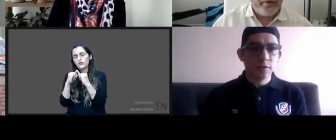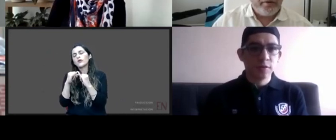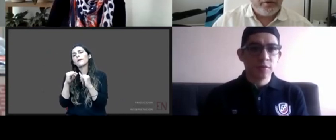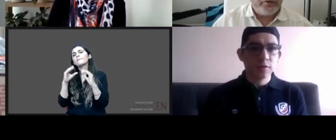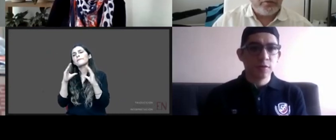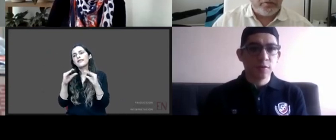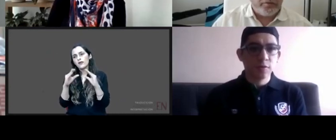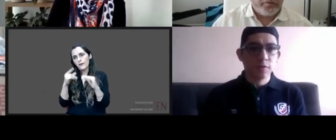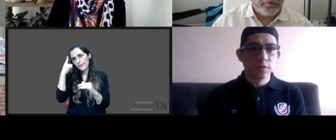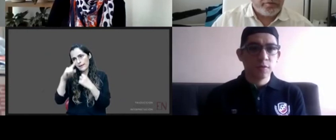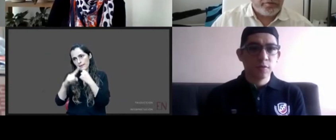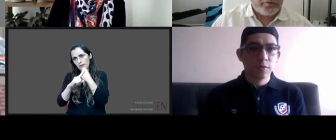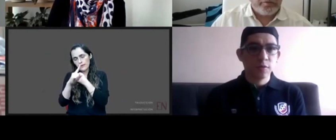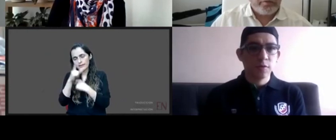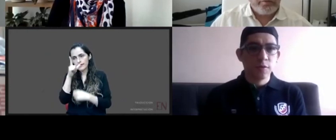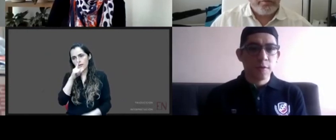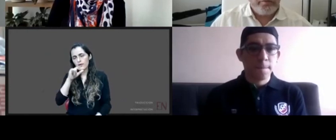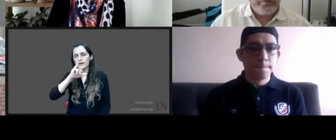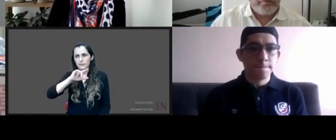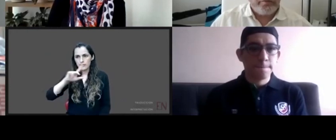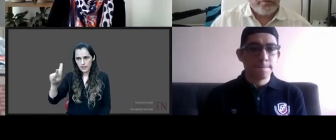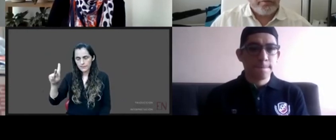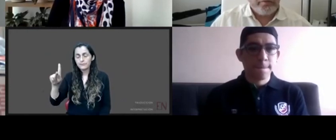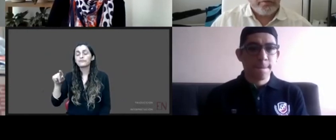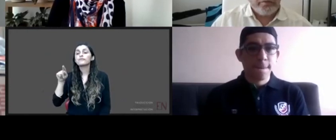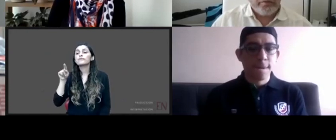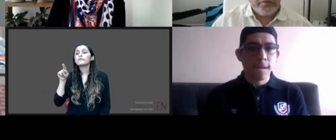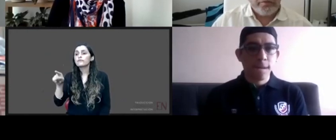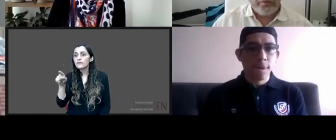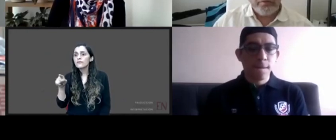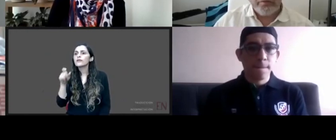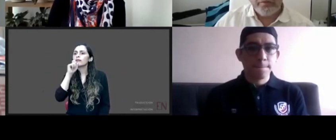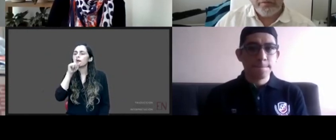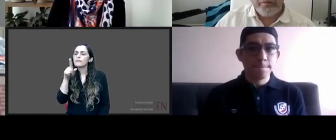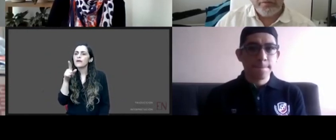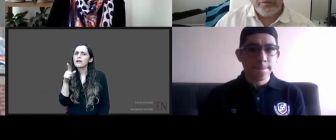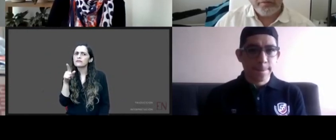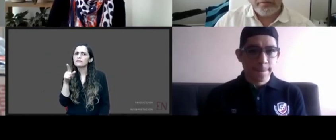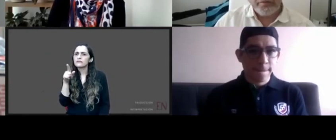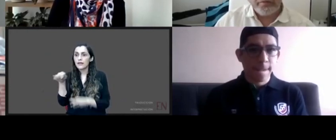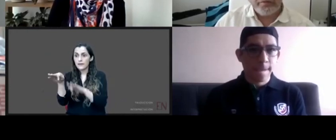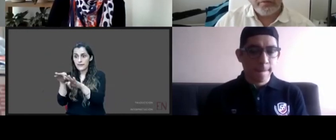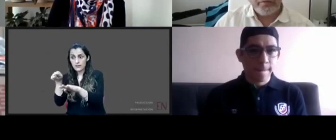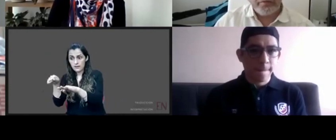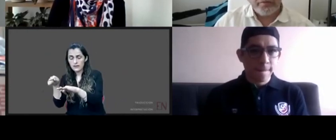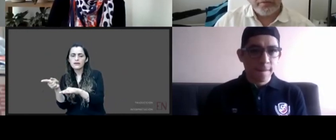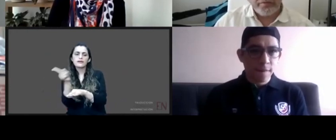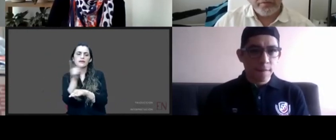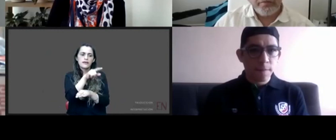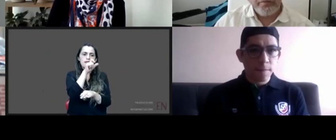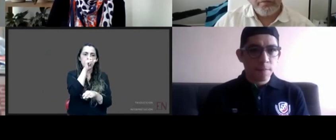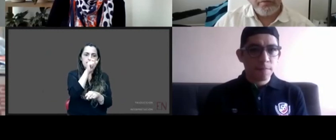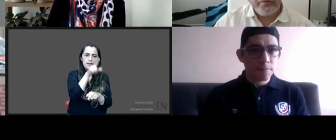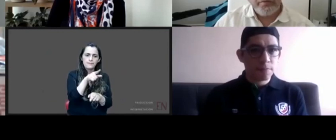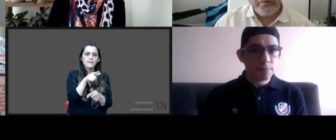Lenguaje, IAP. También se desempeña como pedagoga de lenguaje y aprendizaje para niñas, niños y